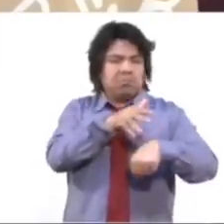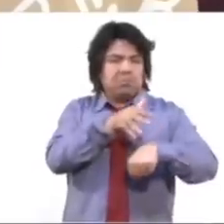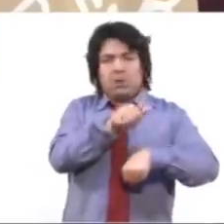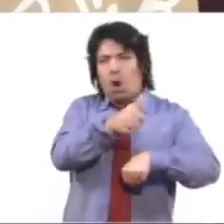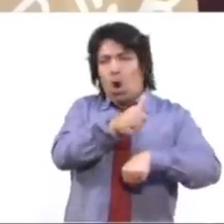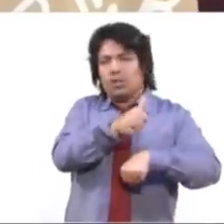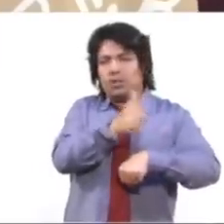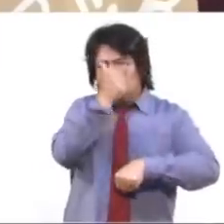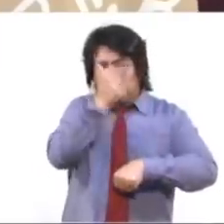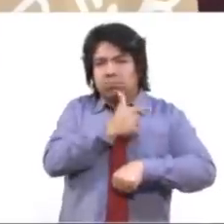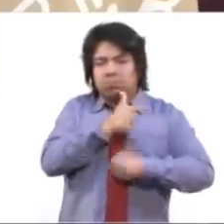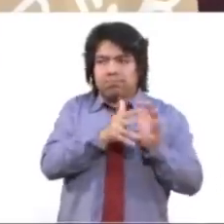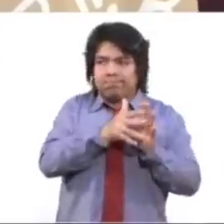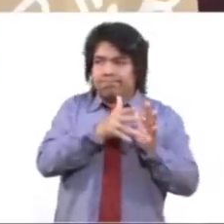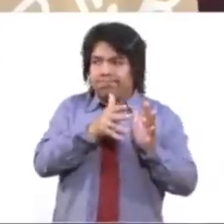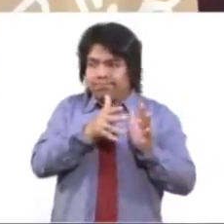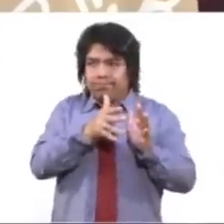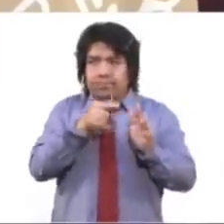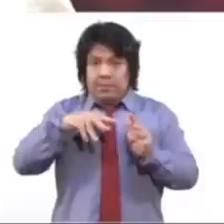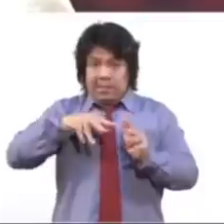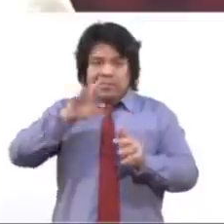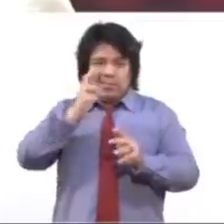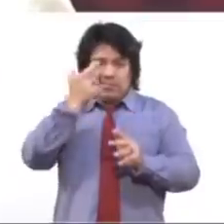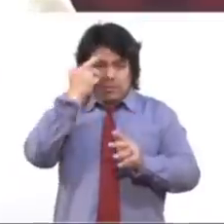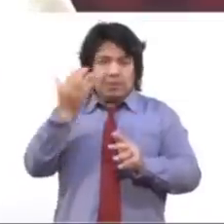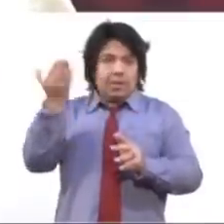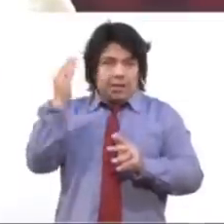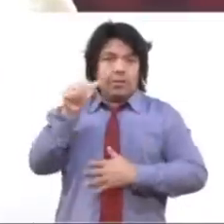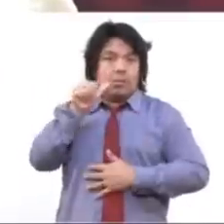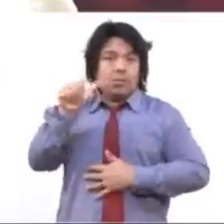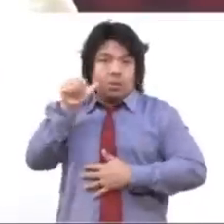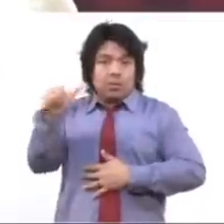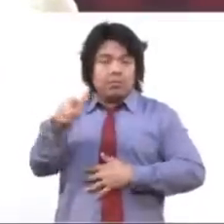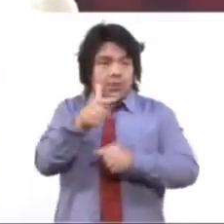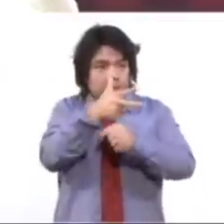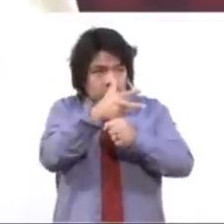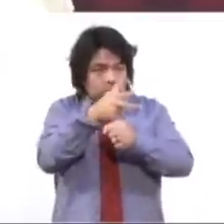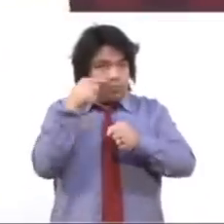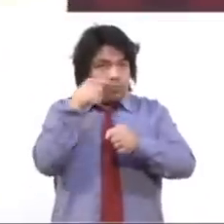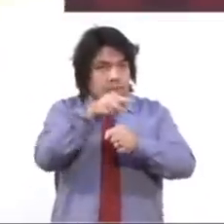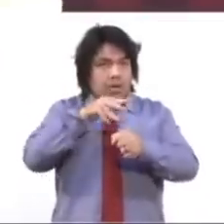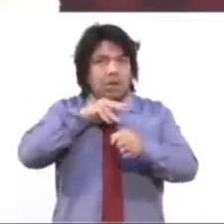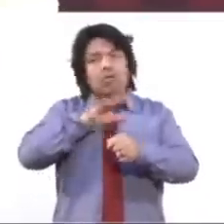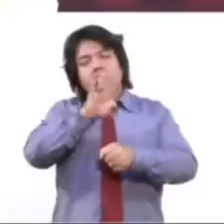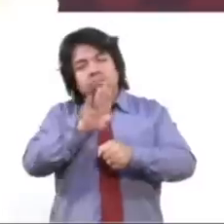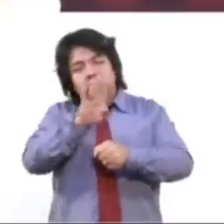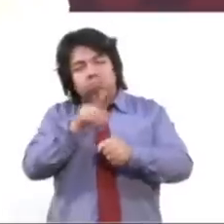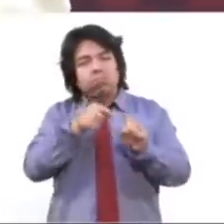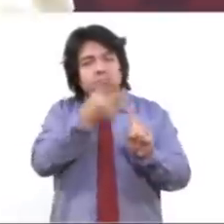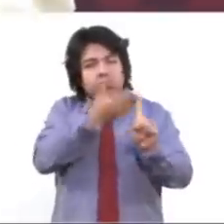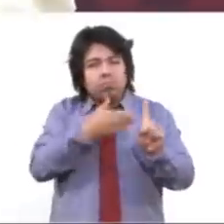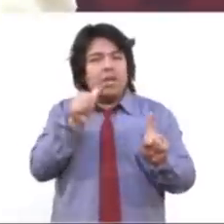posterior a las 11 de la noche, son las imágenes que mostramos el día de ayer, donde presuntamente aparece